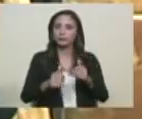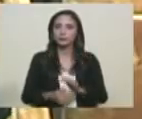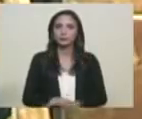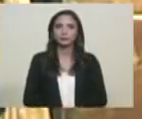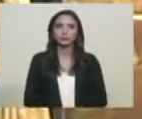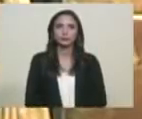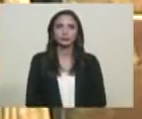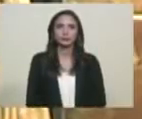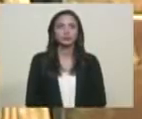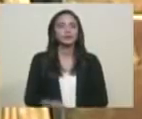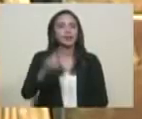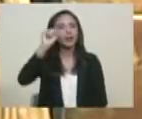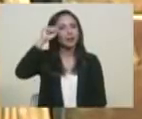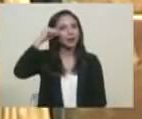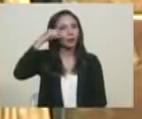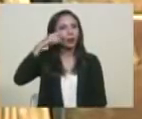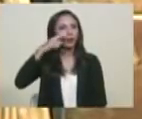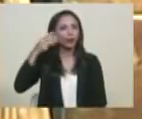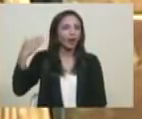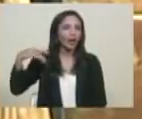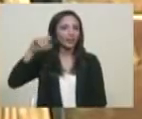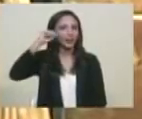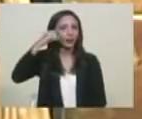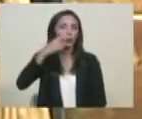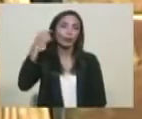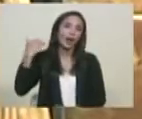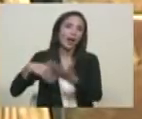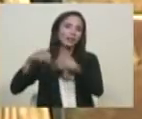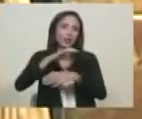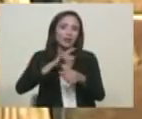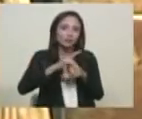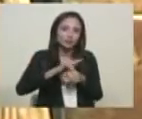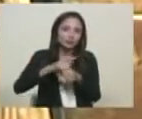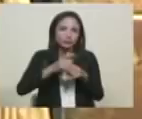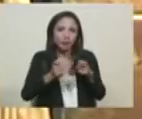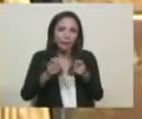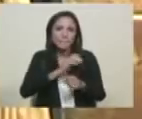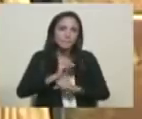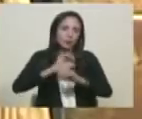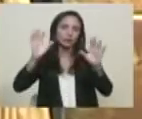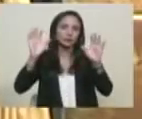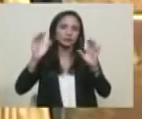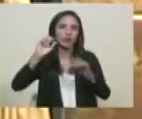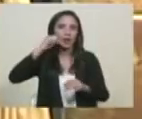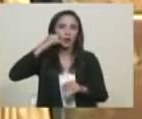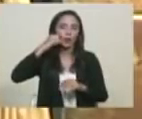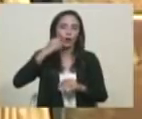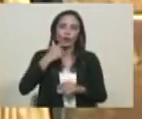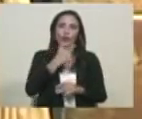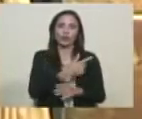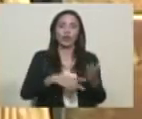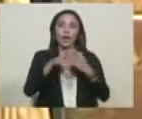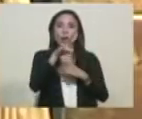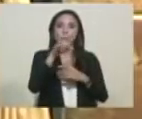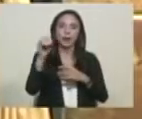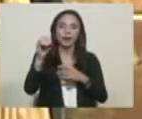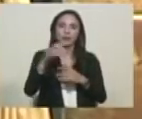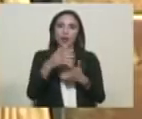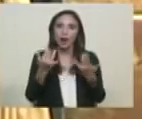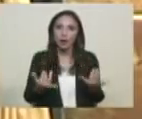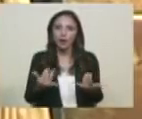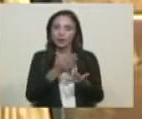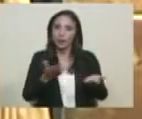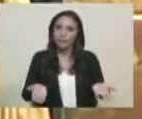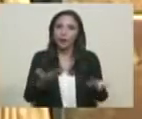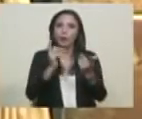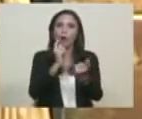Cada vez que recuerdo esta frase, recuerdo el bombazo de los asesinos. Cuando yo dije 20, llegó la hora